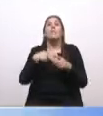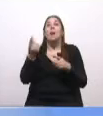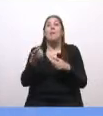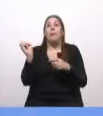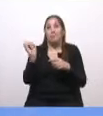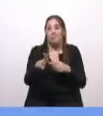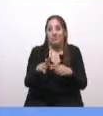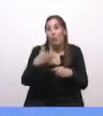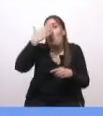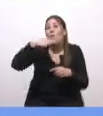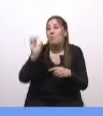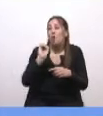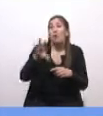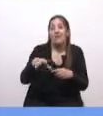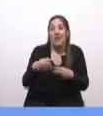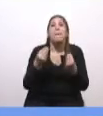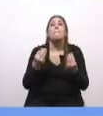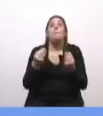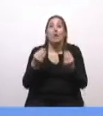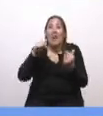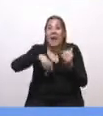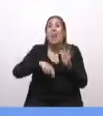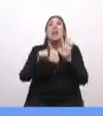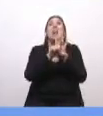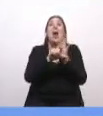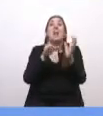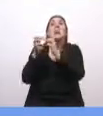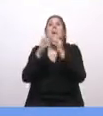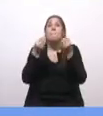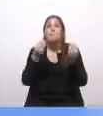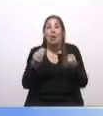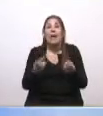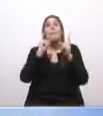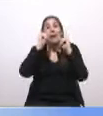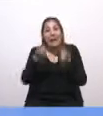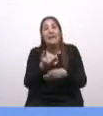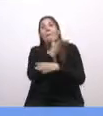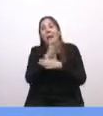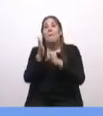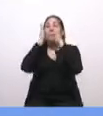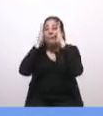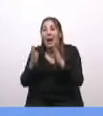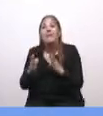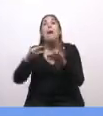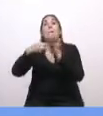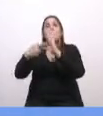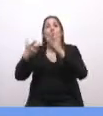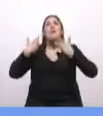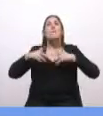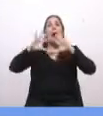final entonces porque estamos tratando esta ley es porque además estamos abordando una problemática ambiental